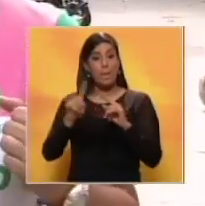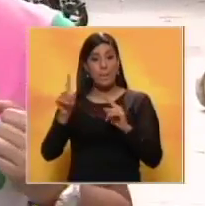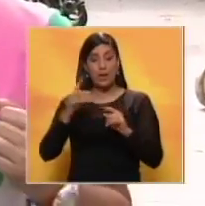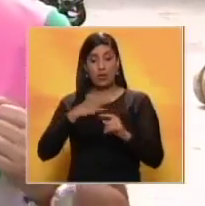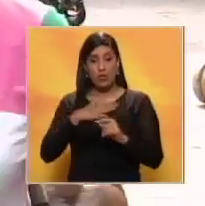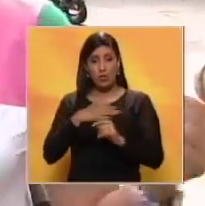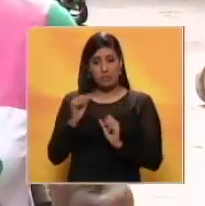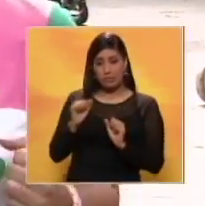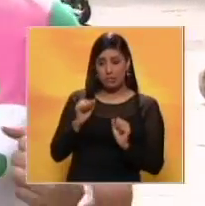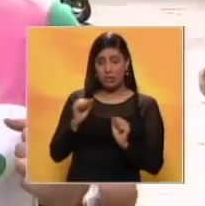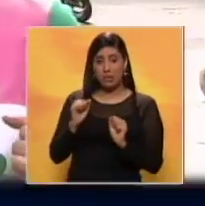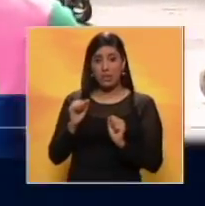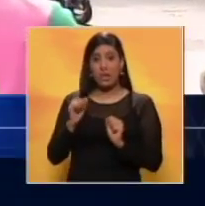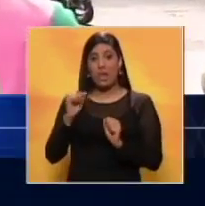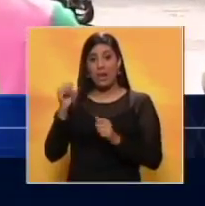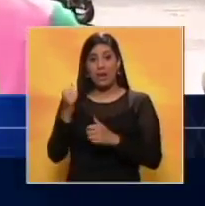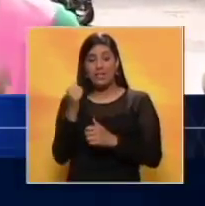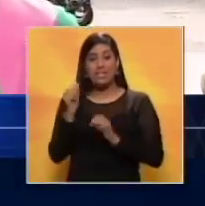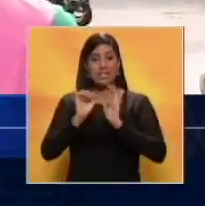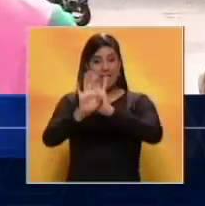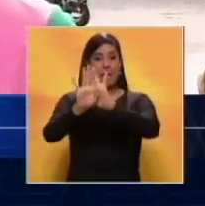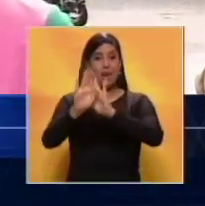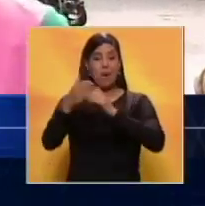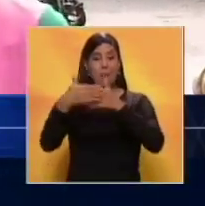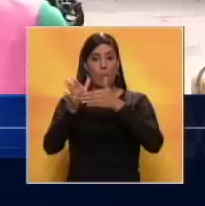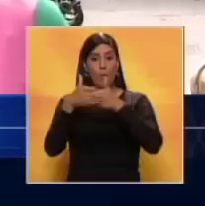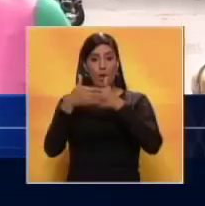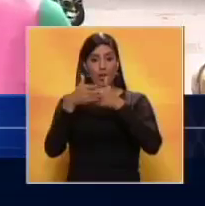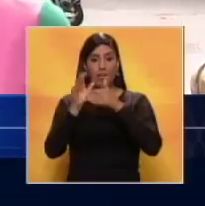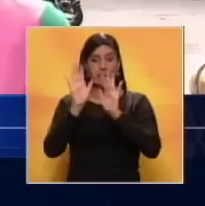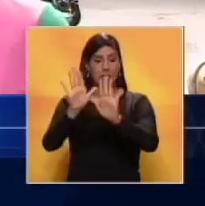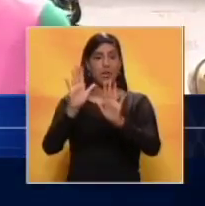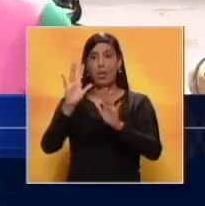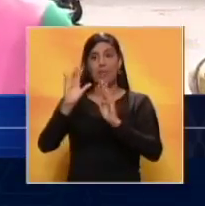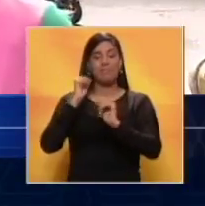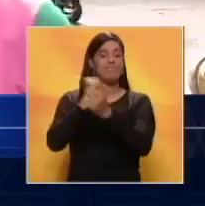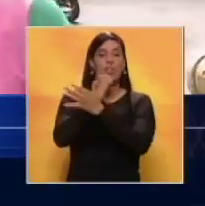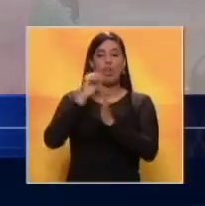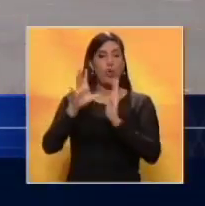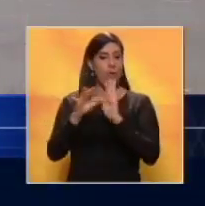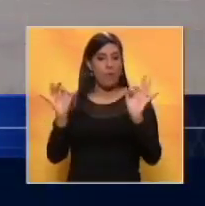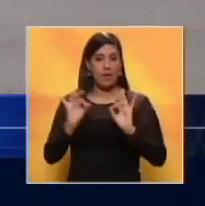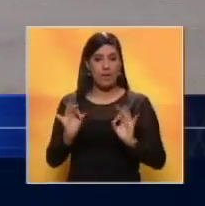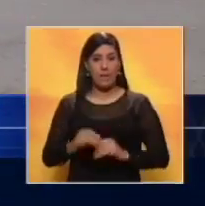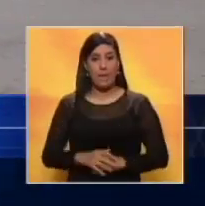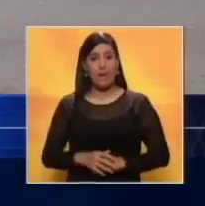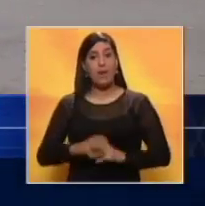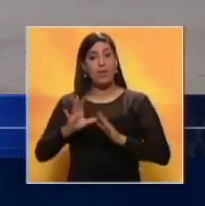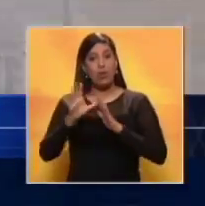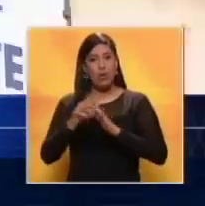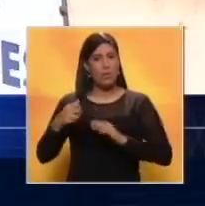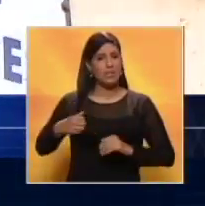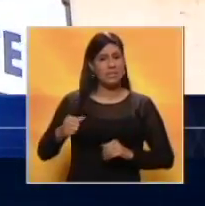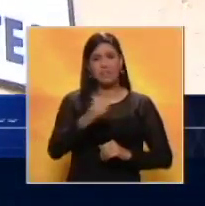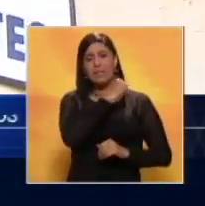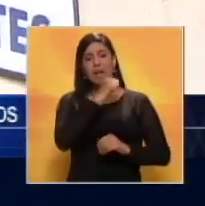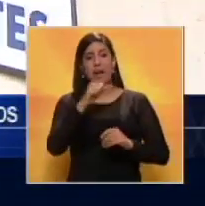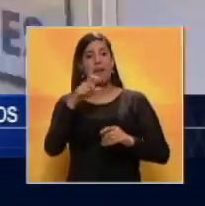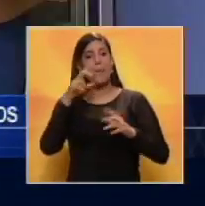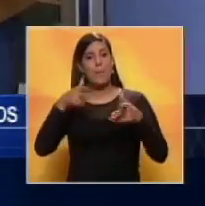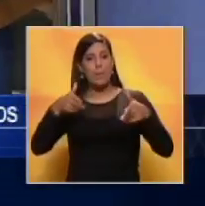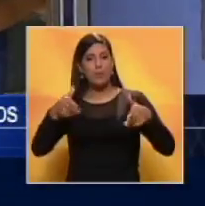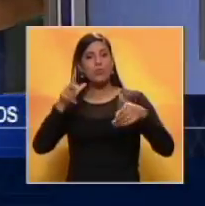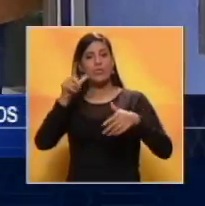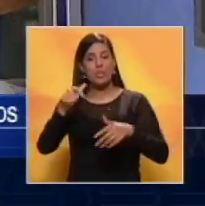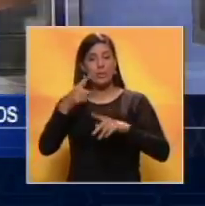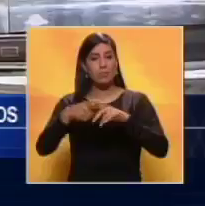yo intenté y cerré la puerta, cerré el botón y no me pudieron robar. Hurtos, arrebatones y robos a mano